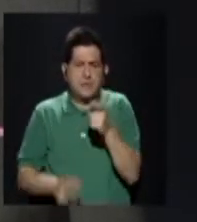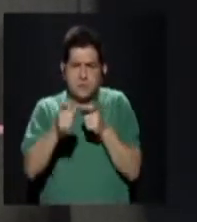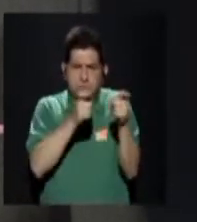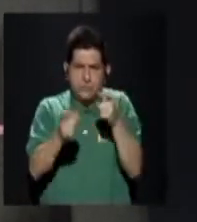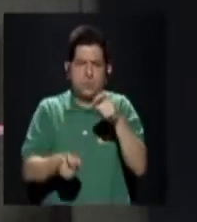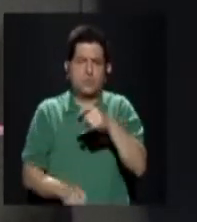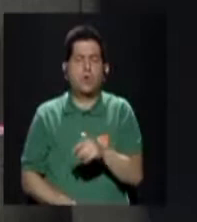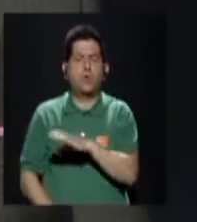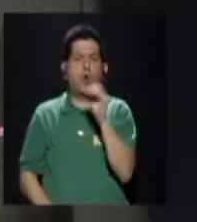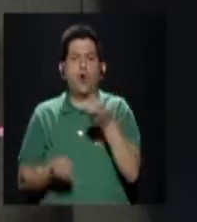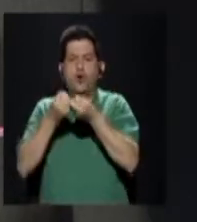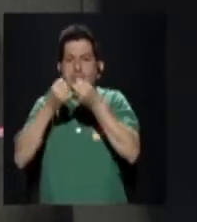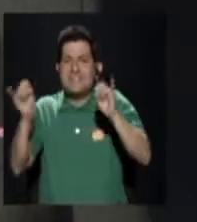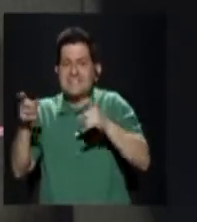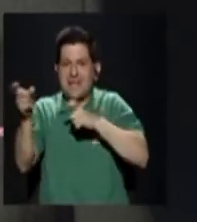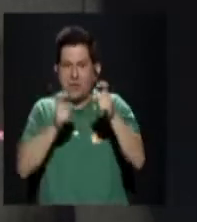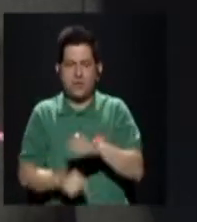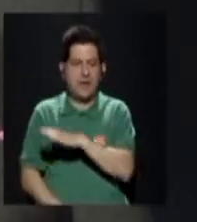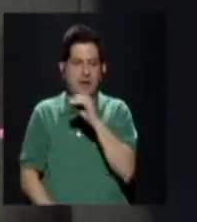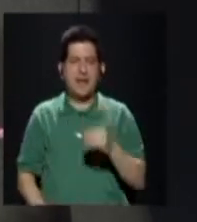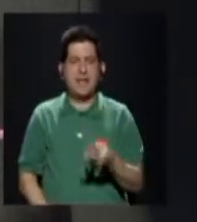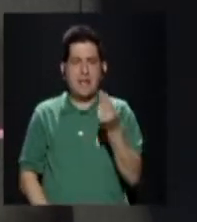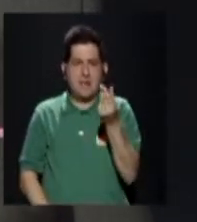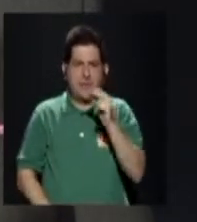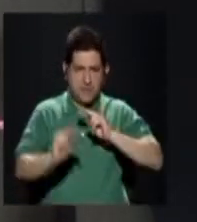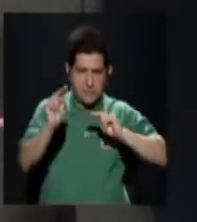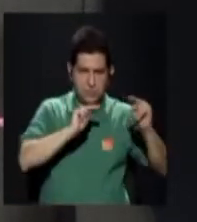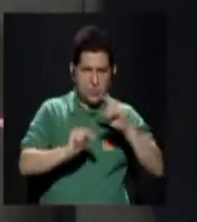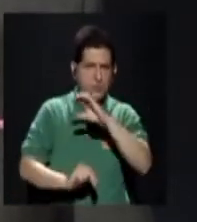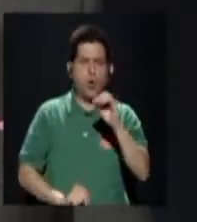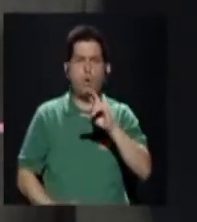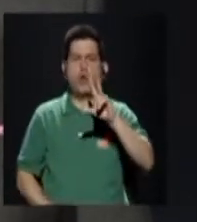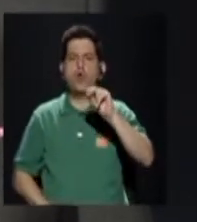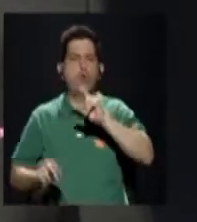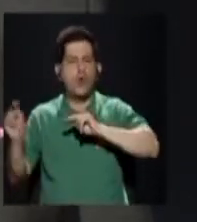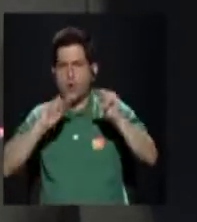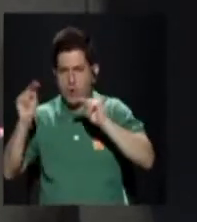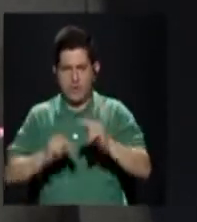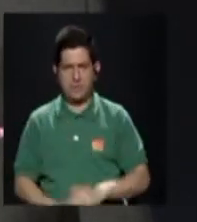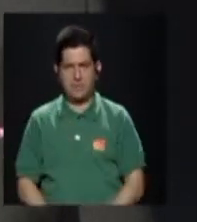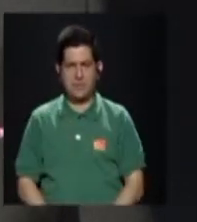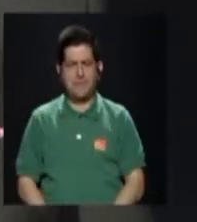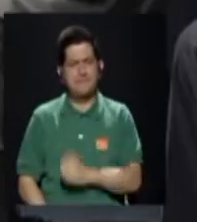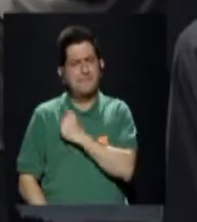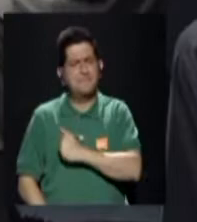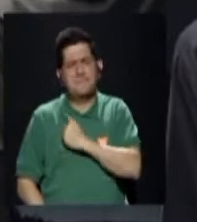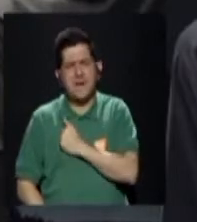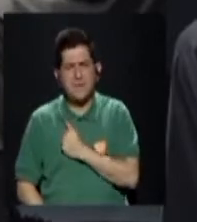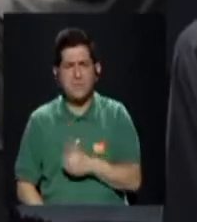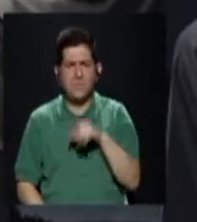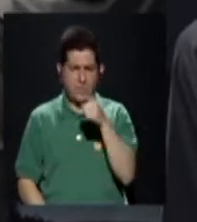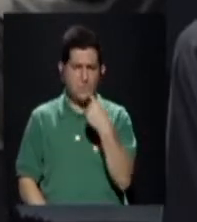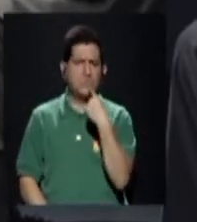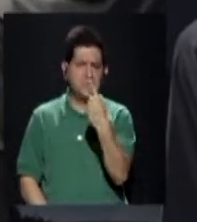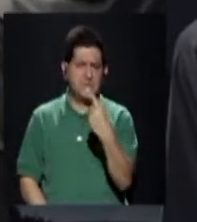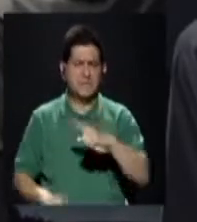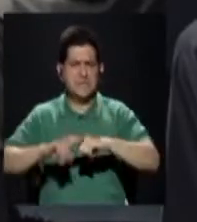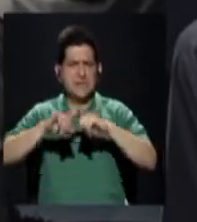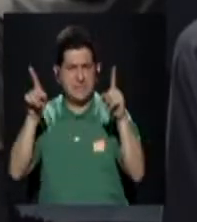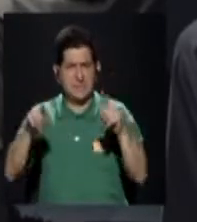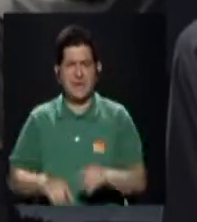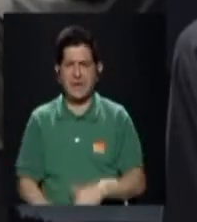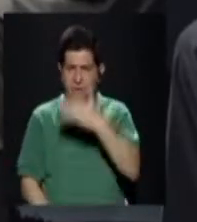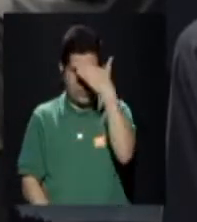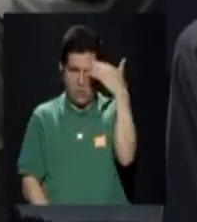regulados, y refleja precios transables y no transables. Pero perdón, don Juan, y usted estoy seguro que lo va a decir, pero para que no se